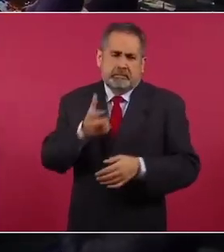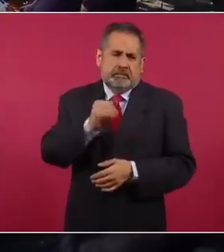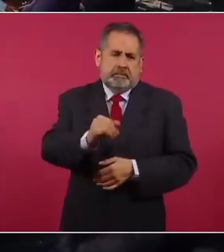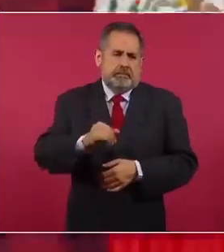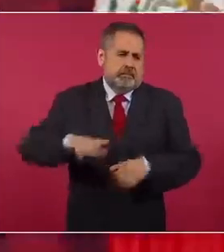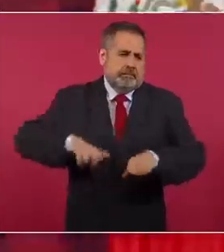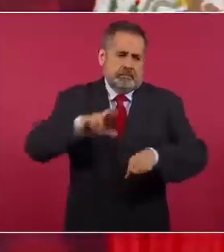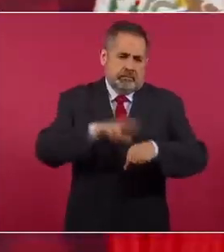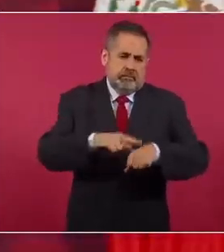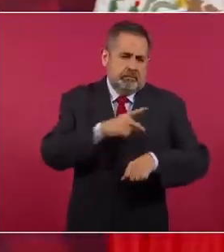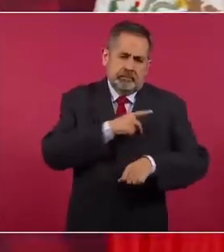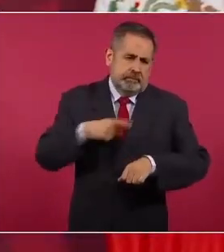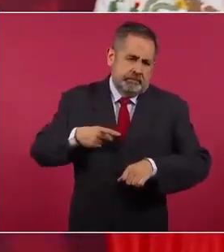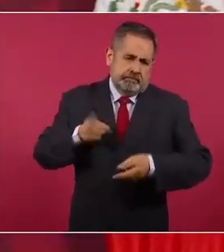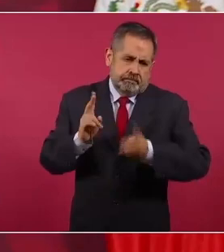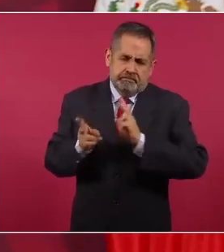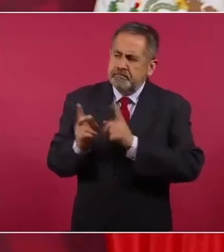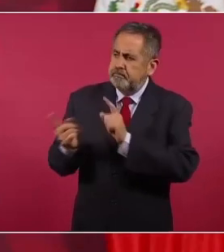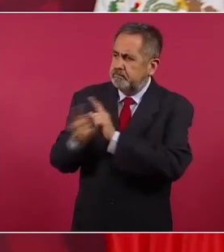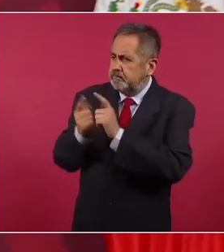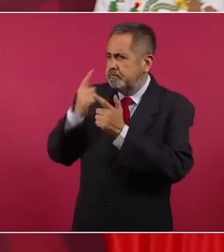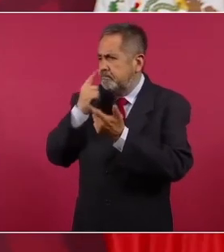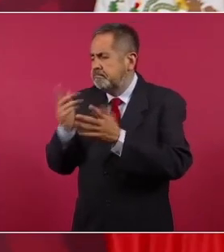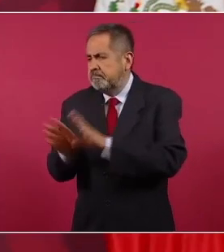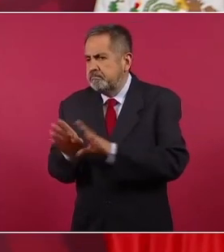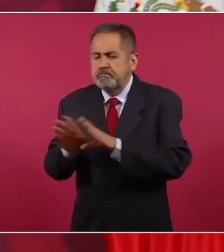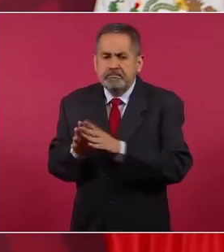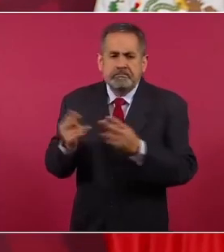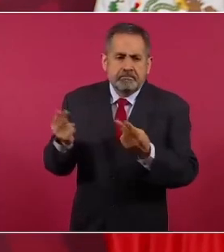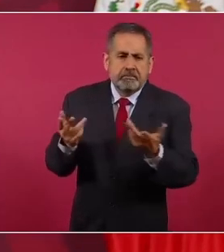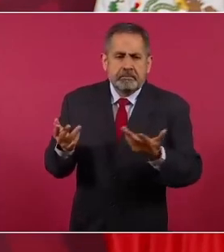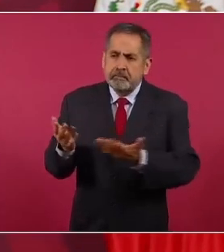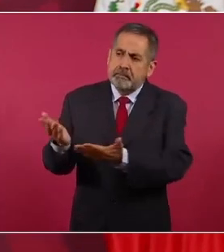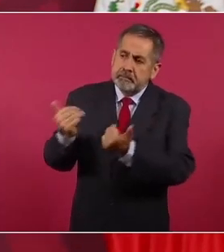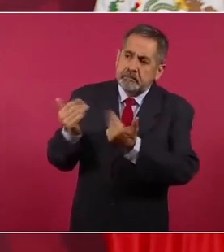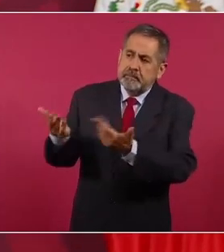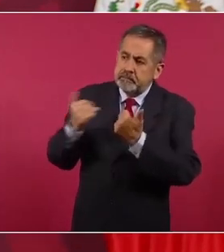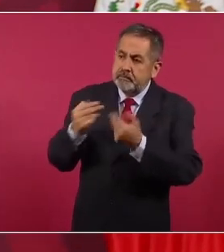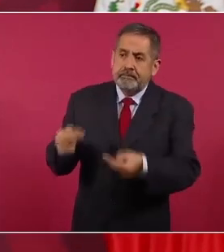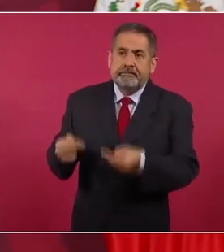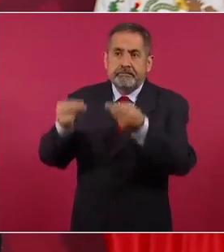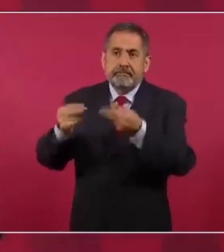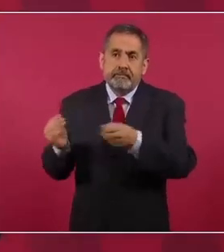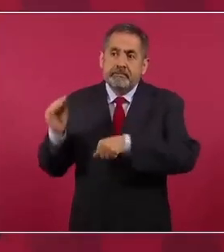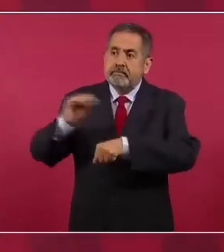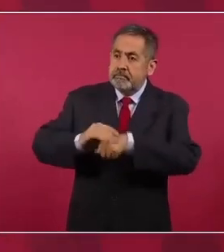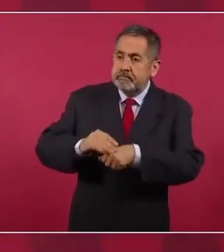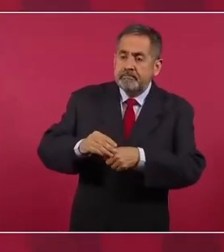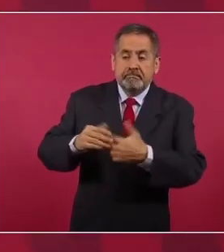cualquier autoridad, buscan que lleguen inversiones a los estados.